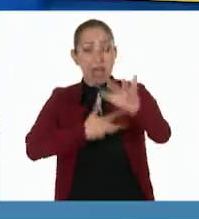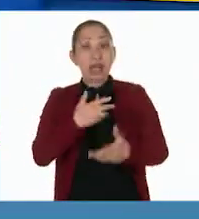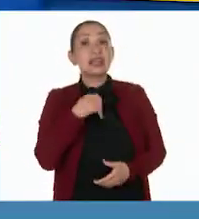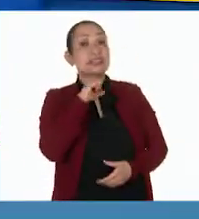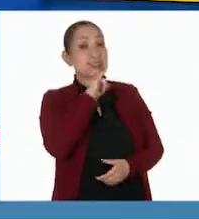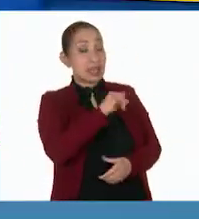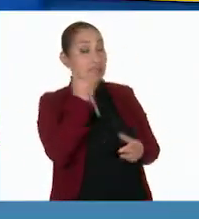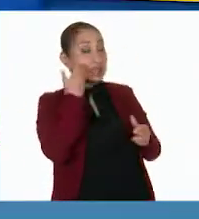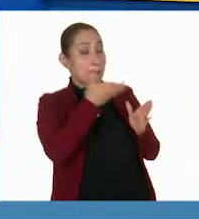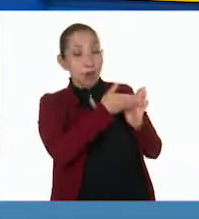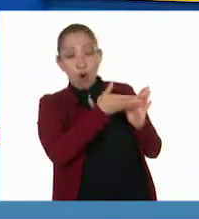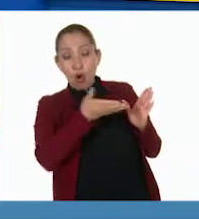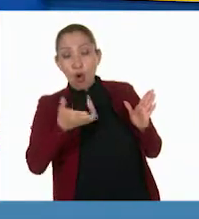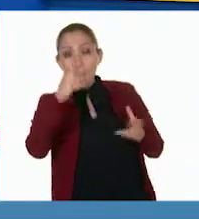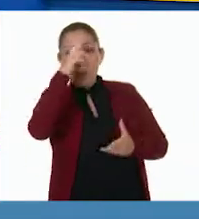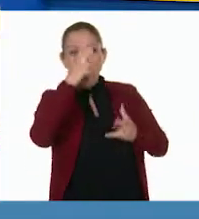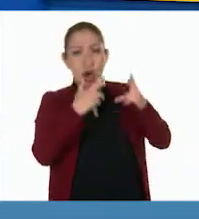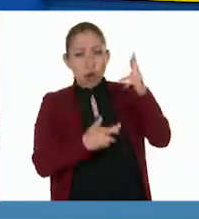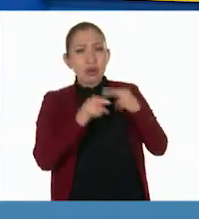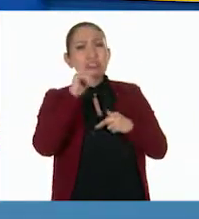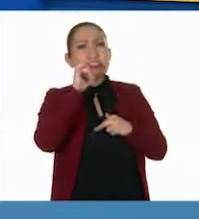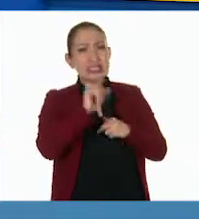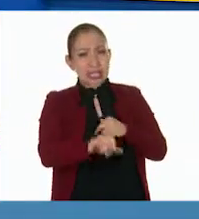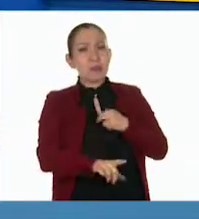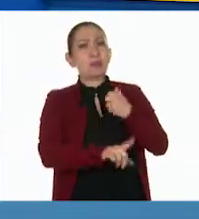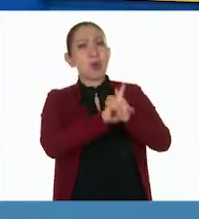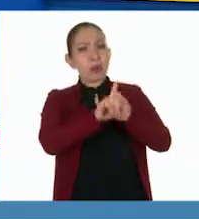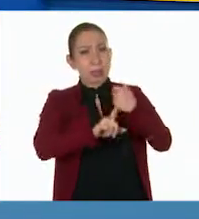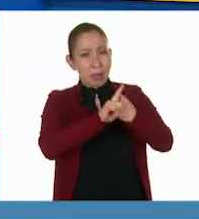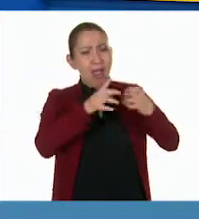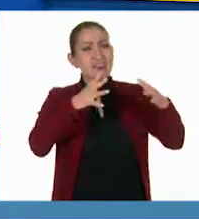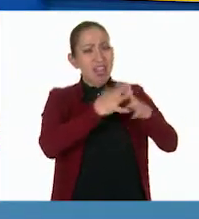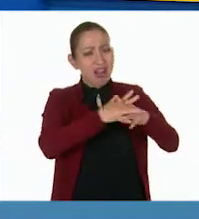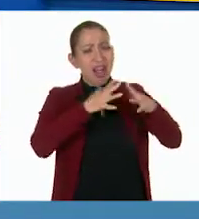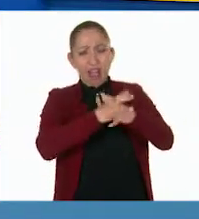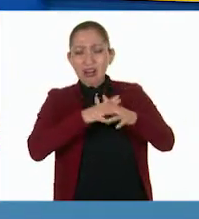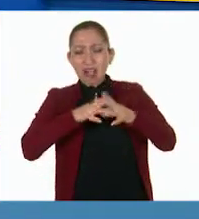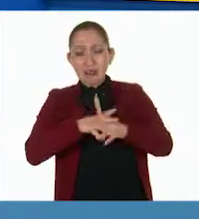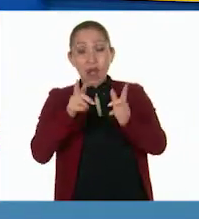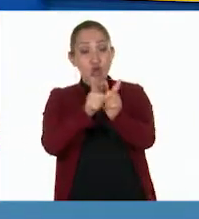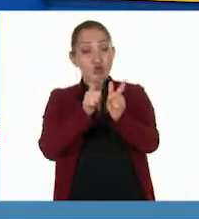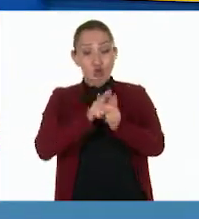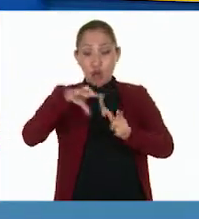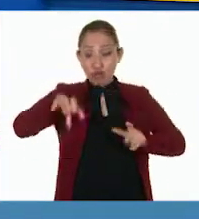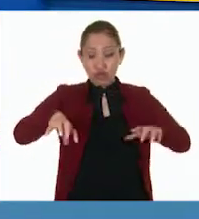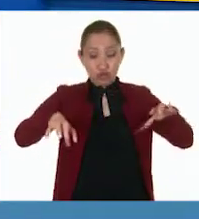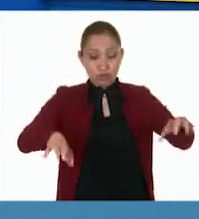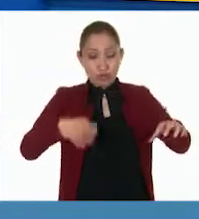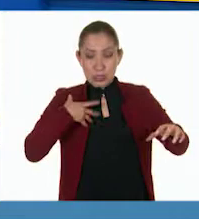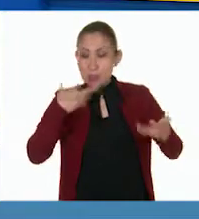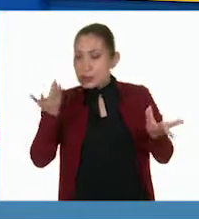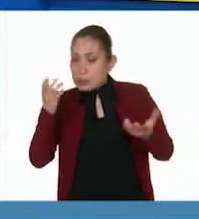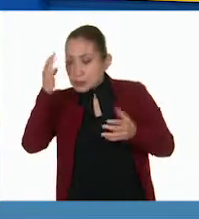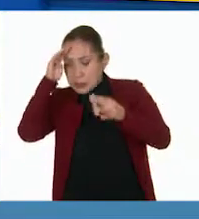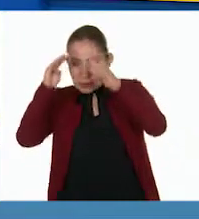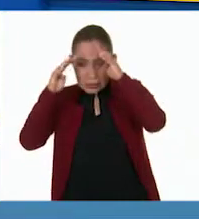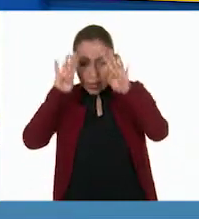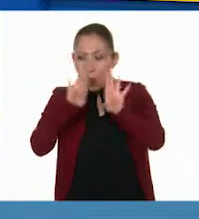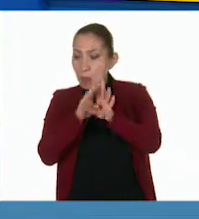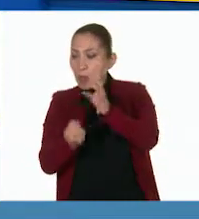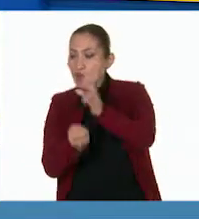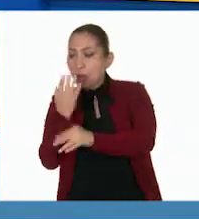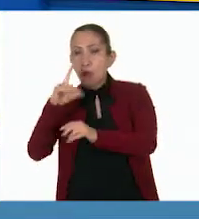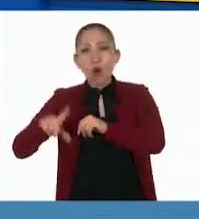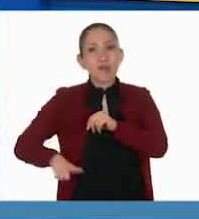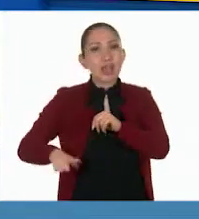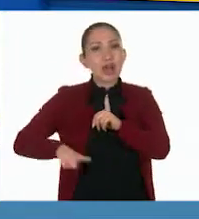años de la Revolución y a pesar de todo el caos que ocasionaba la guerra, los distintos bandos tomaron muchas medidas con las que buscaron construir un nuevo